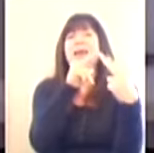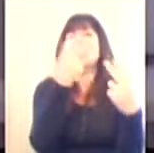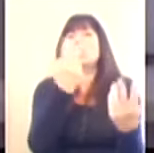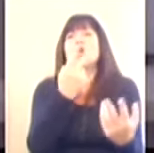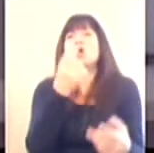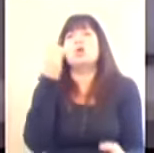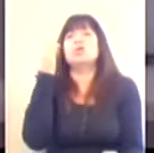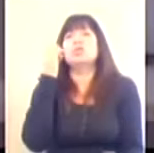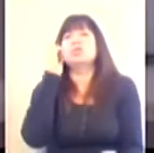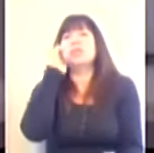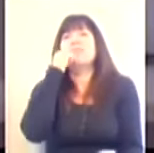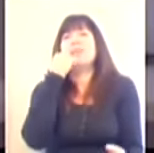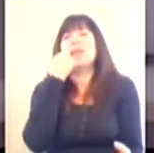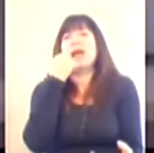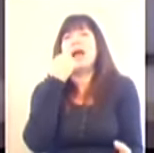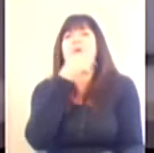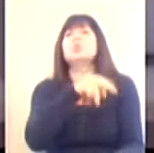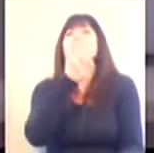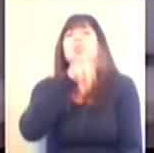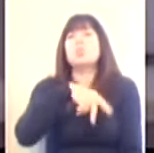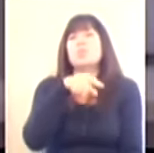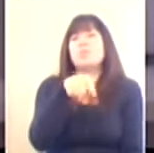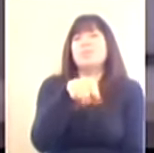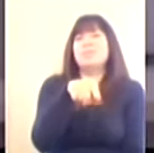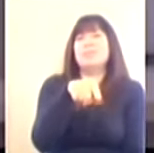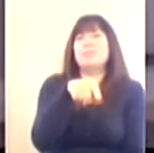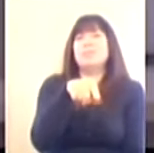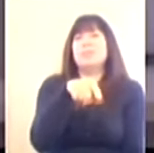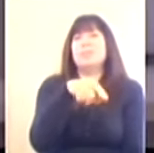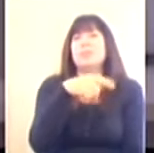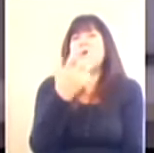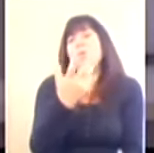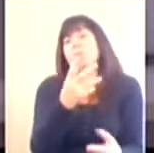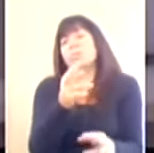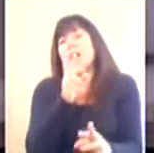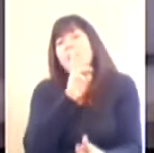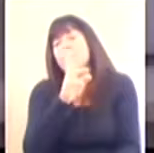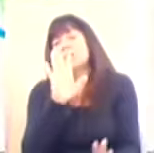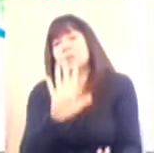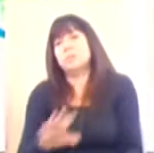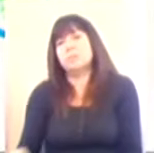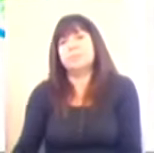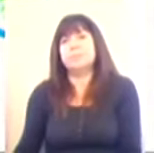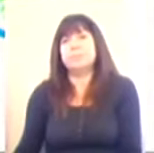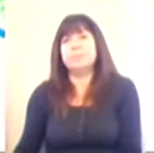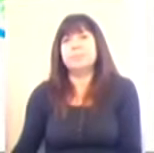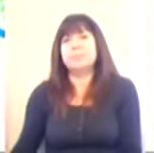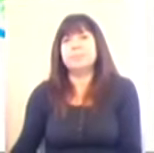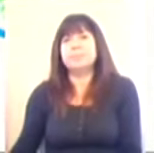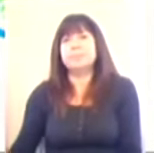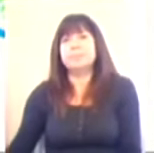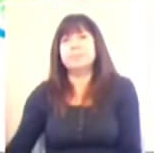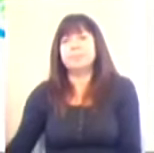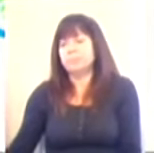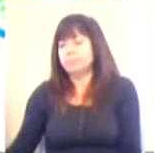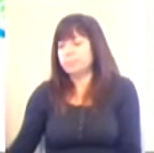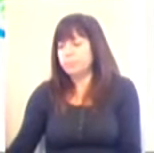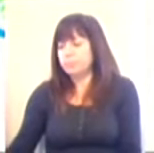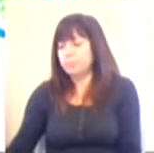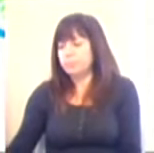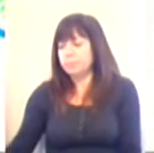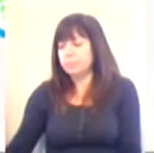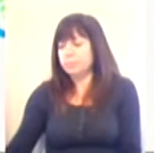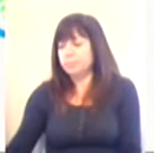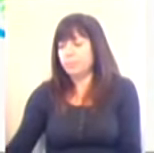Irlanda, sino que la mirada del sur. Pienso, tú Marcelo, podrías partir, sí. Y después Mónica, Marcelo. Sí,